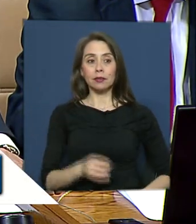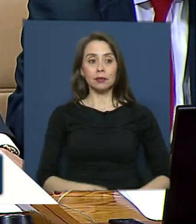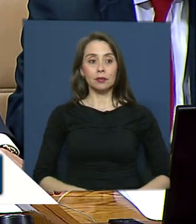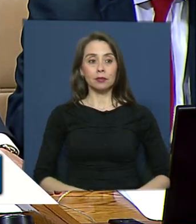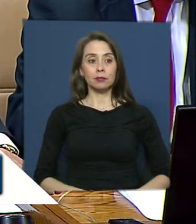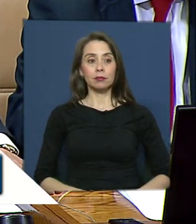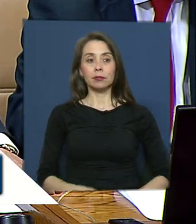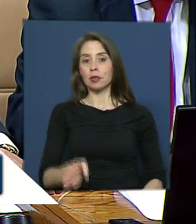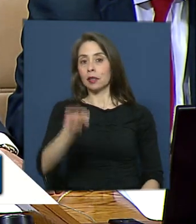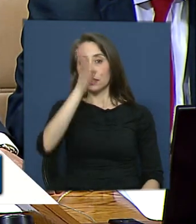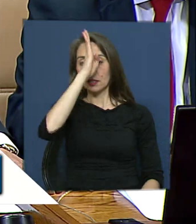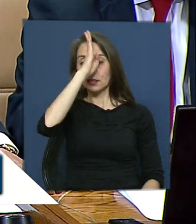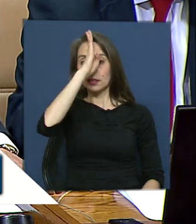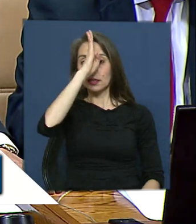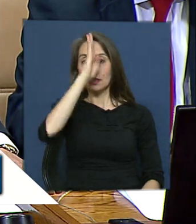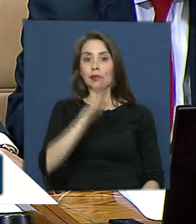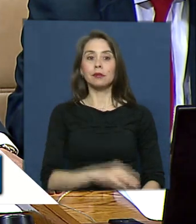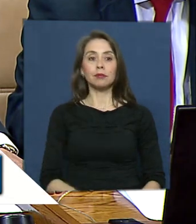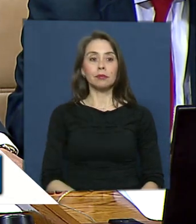resaca,